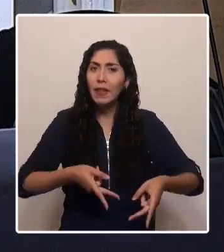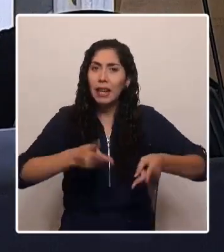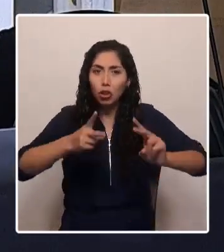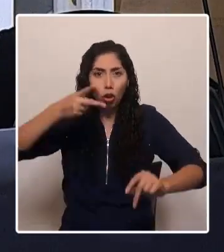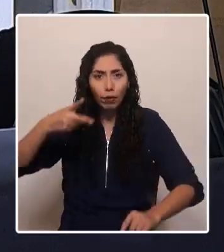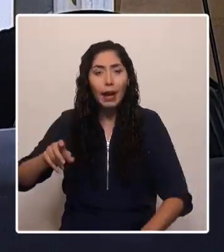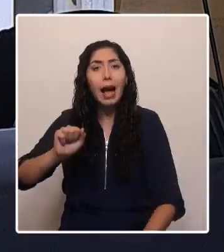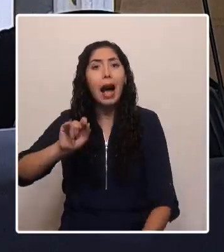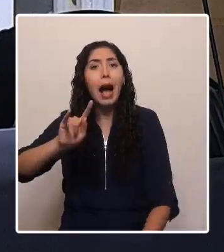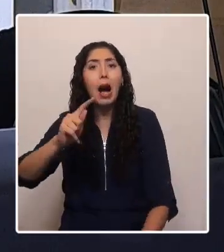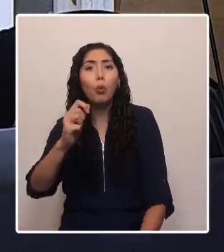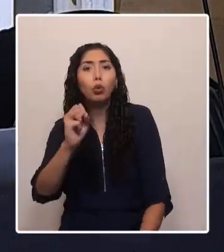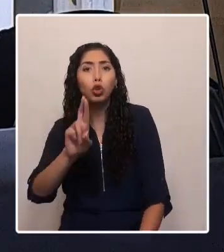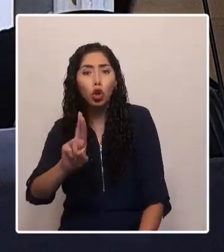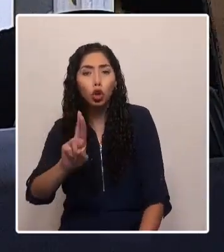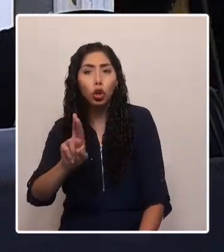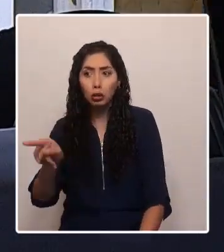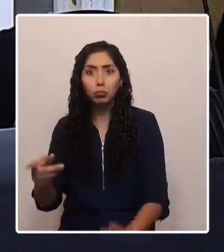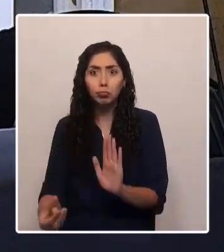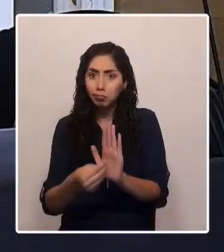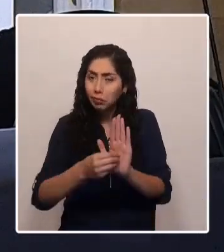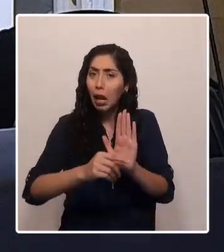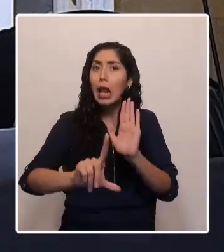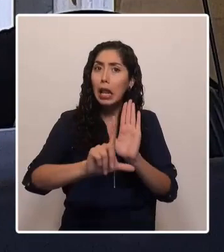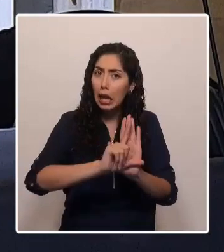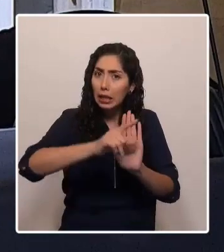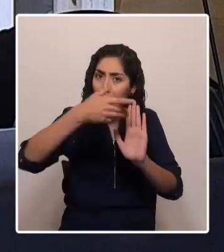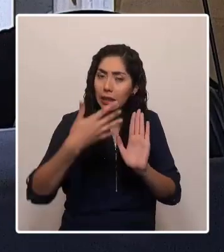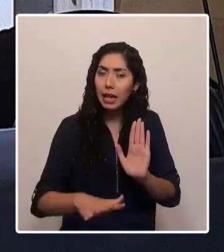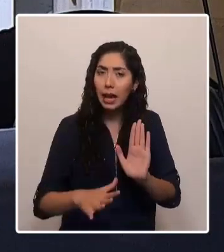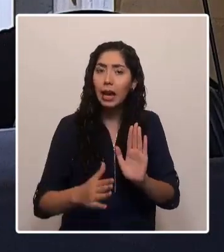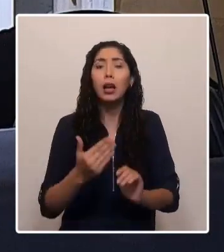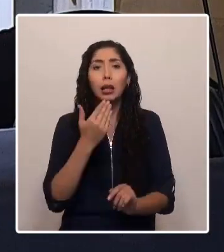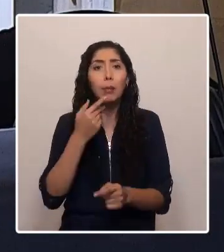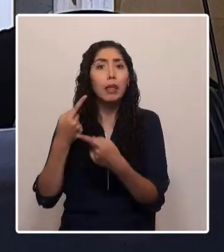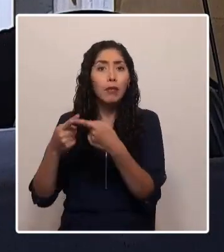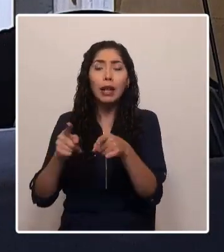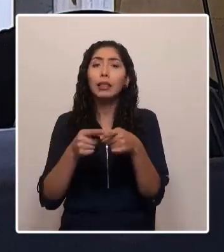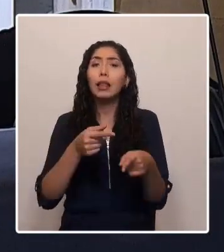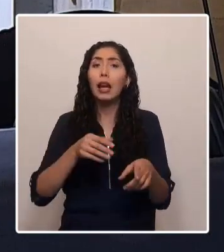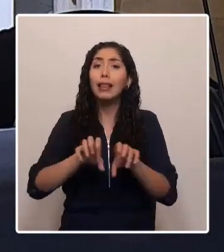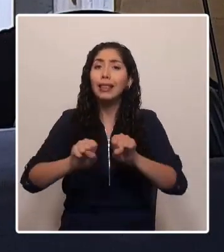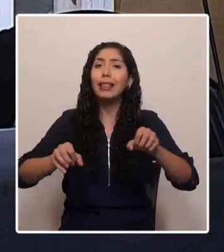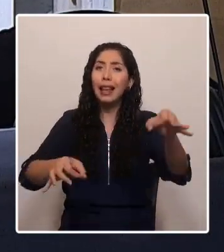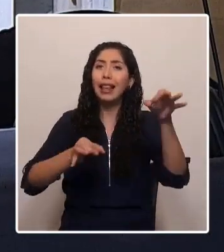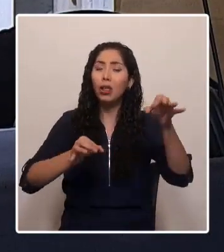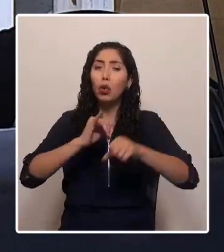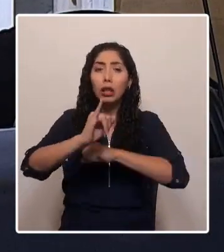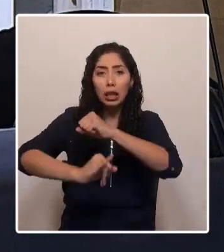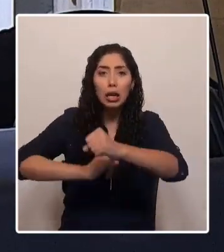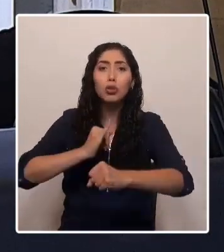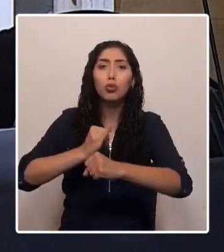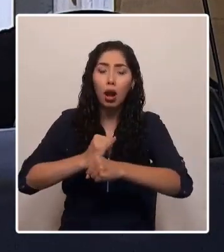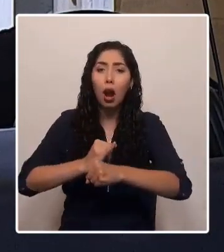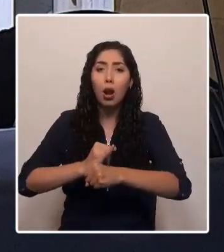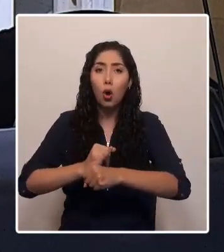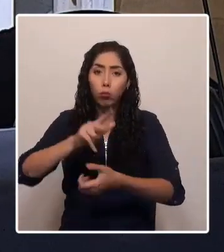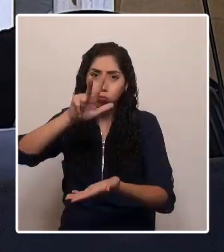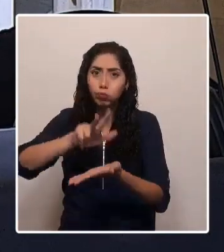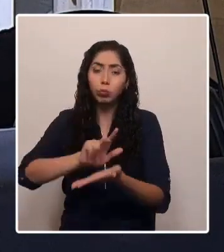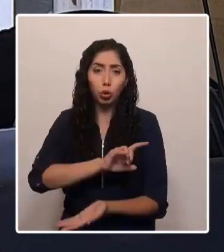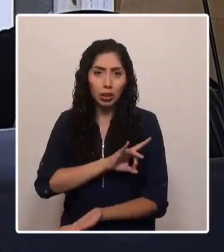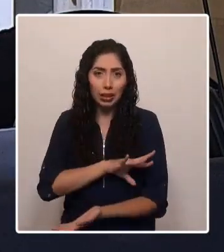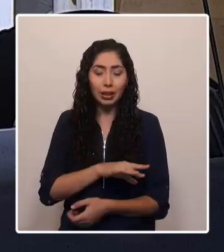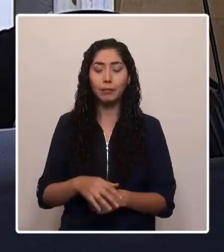derechos de autor están consagrados en leyes y también en distintos tratados internacionales suscritos por Chile en esta materia.